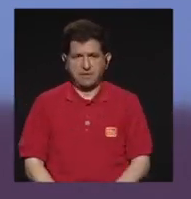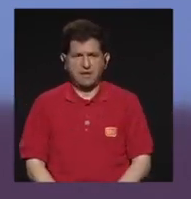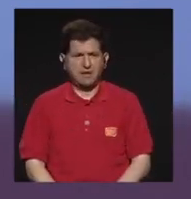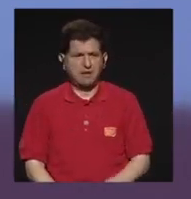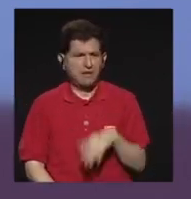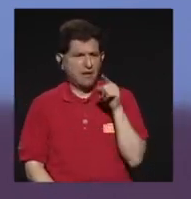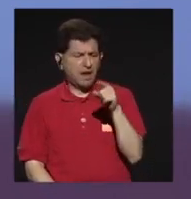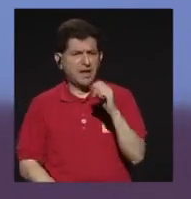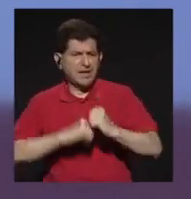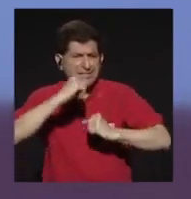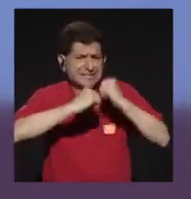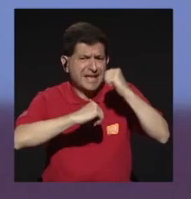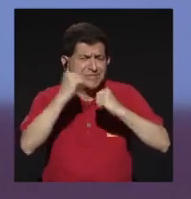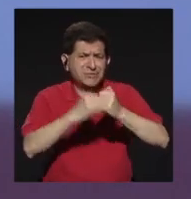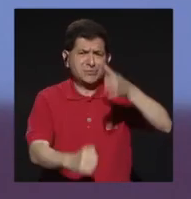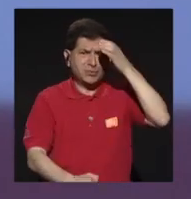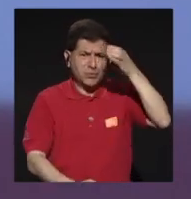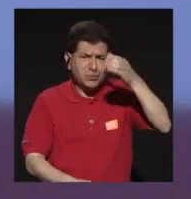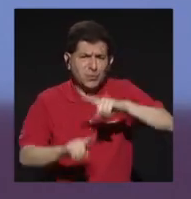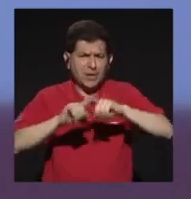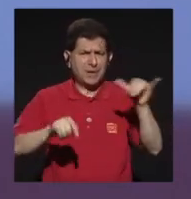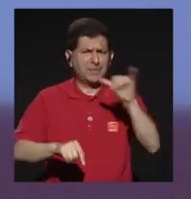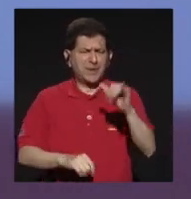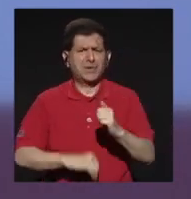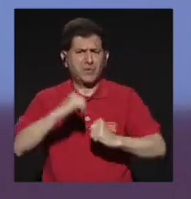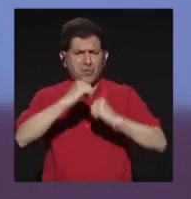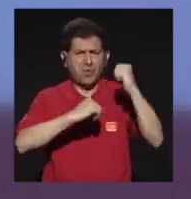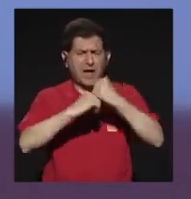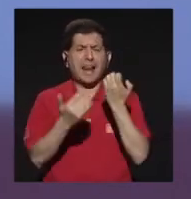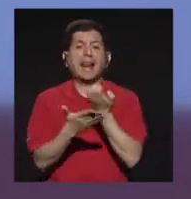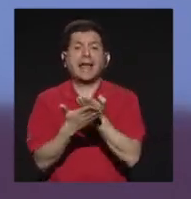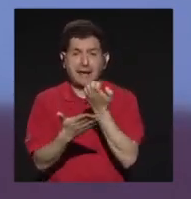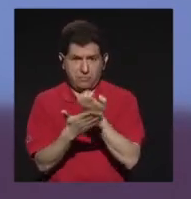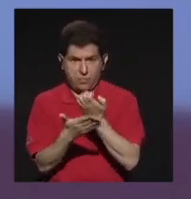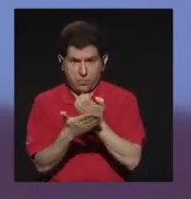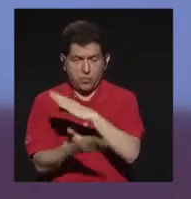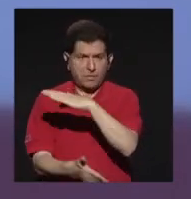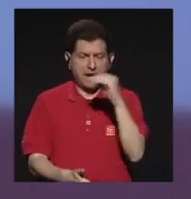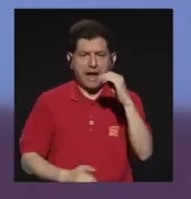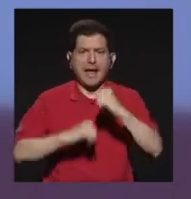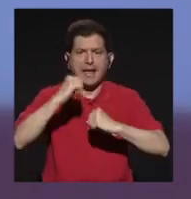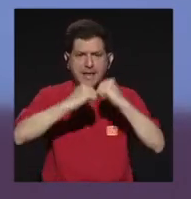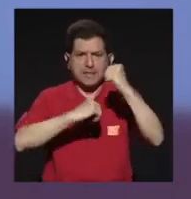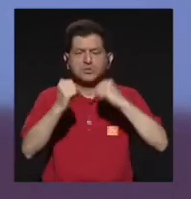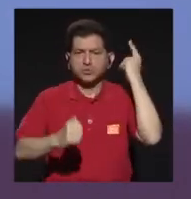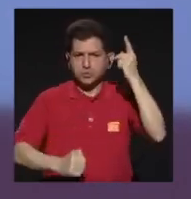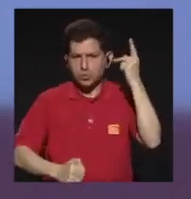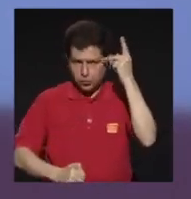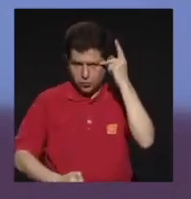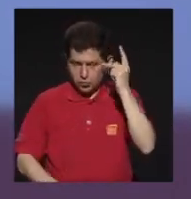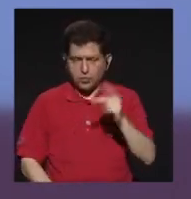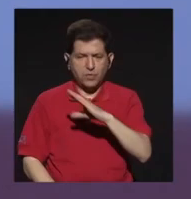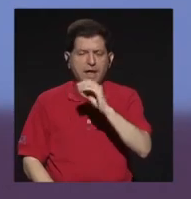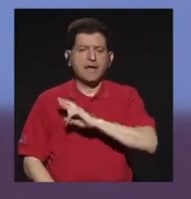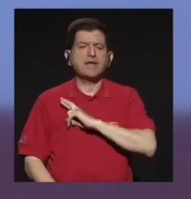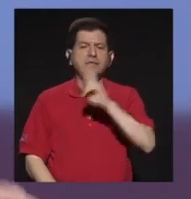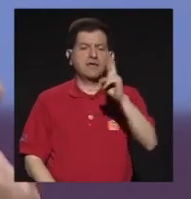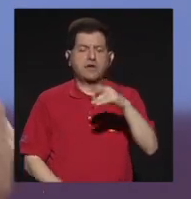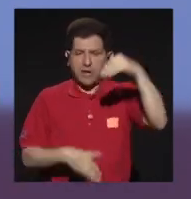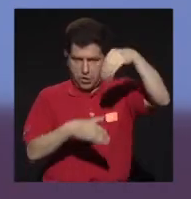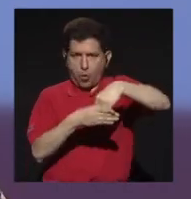tienen una estructura cultural pero también tienen estructuras económicas y tienen estructuras políticas y estructuras religiosas